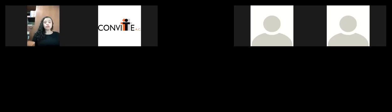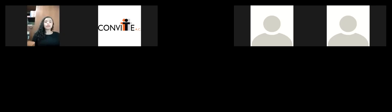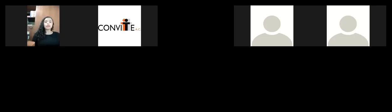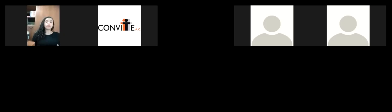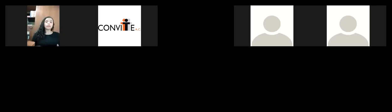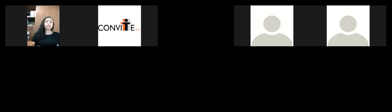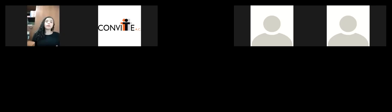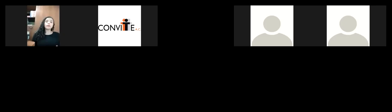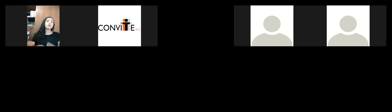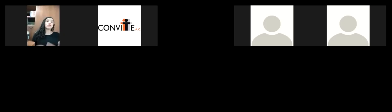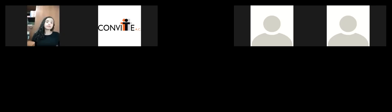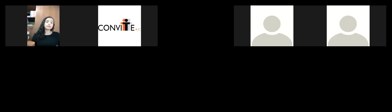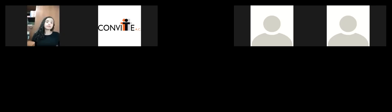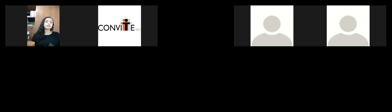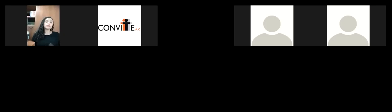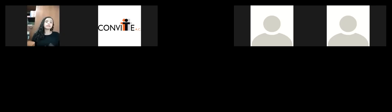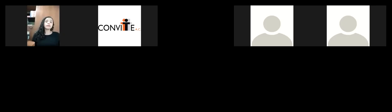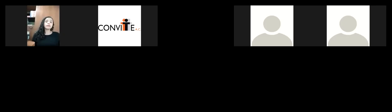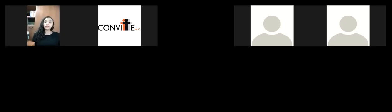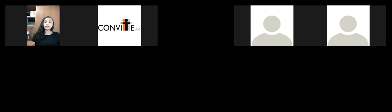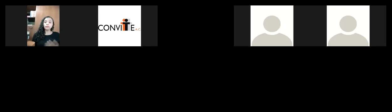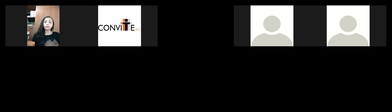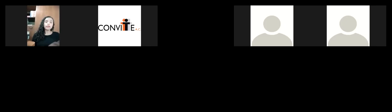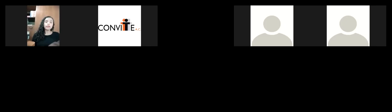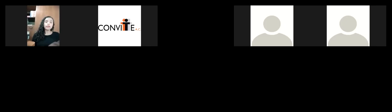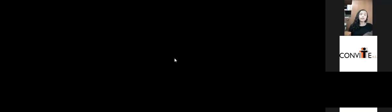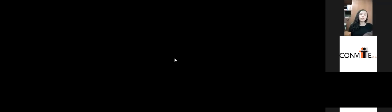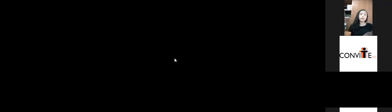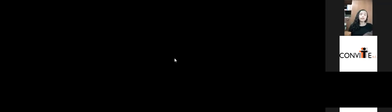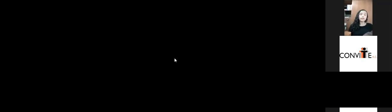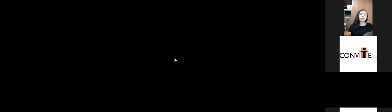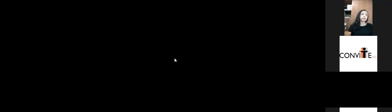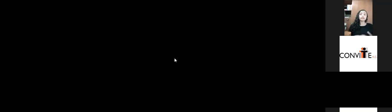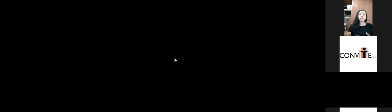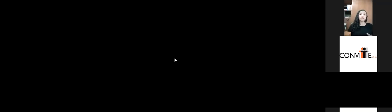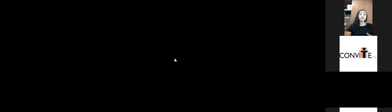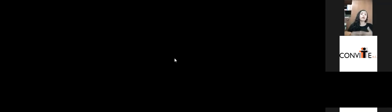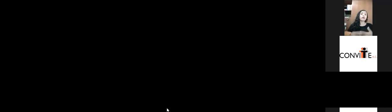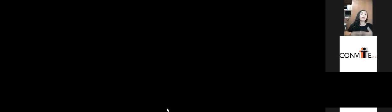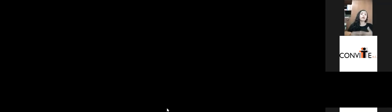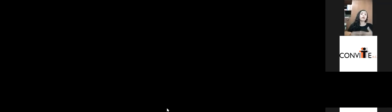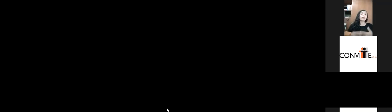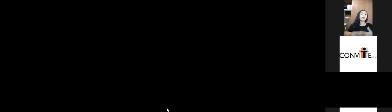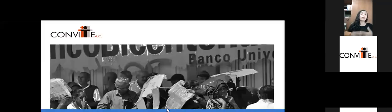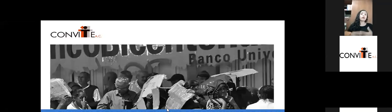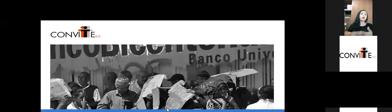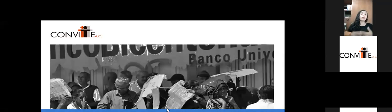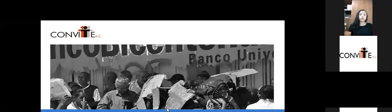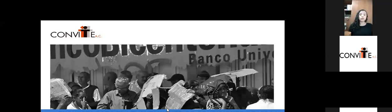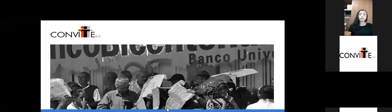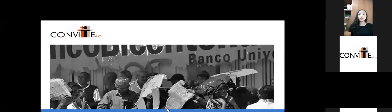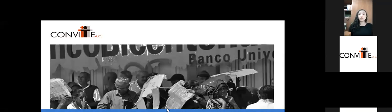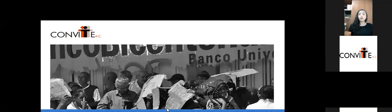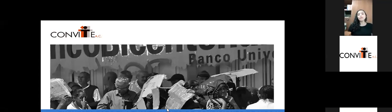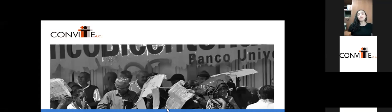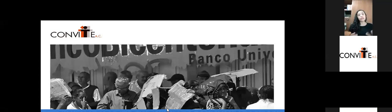situaciones que tienen que ver con la inexistencia de políticas públicas para atender a estas personas, además con la ausencia de programas